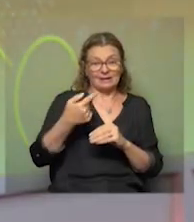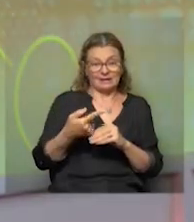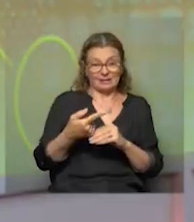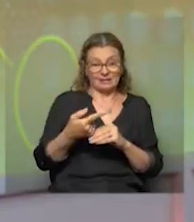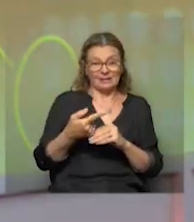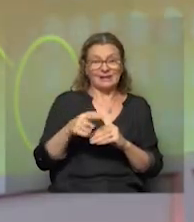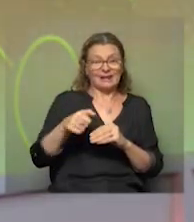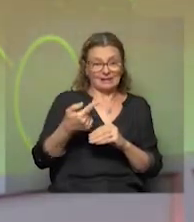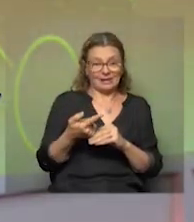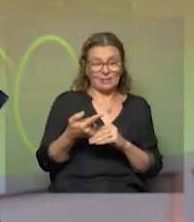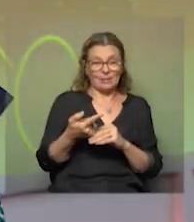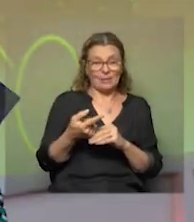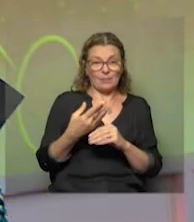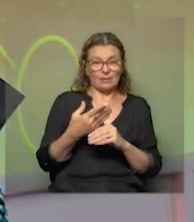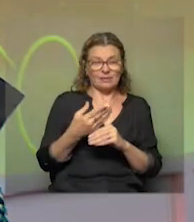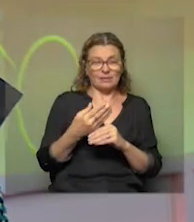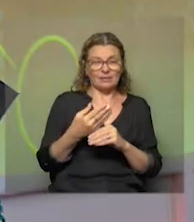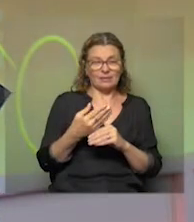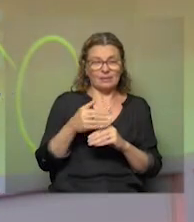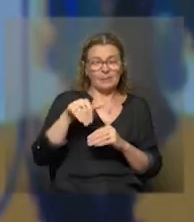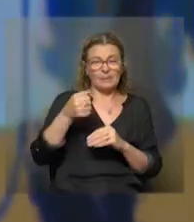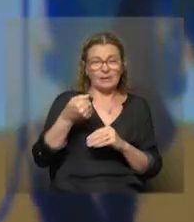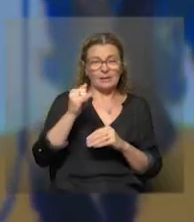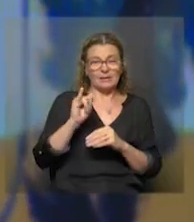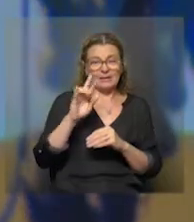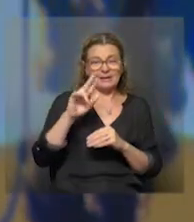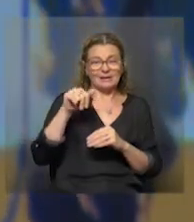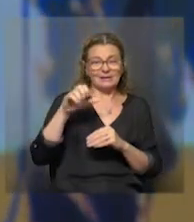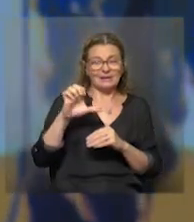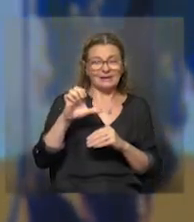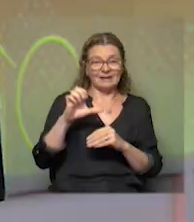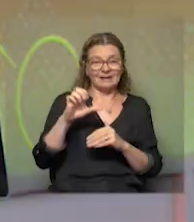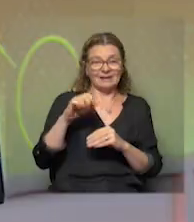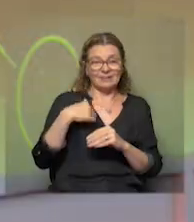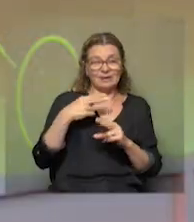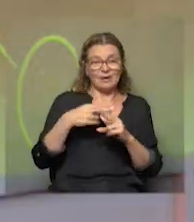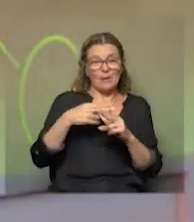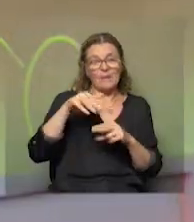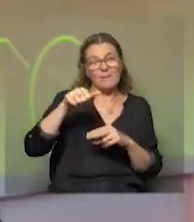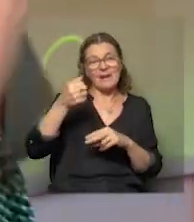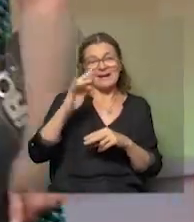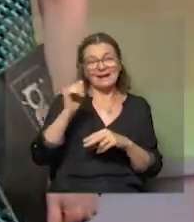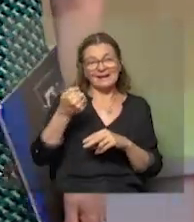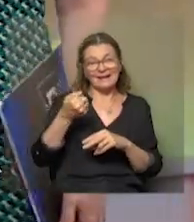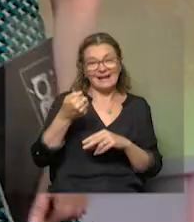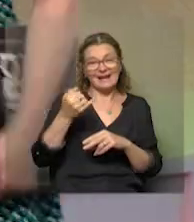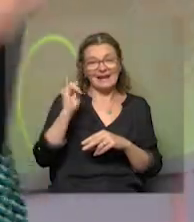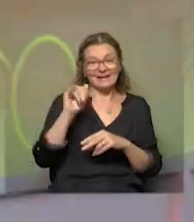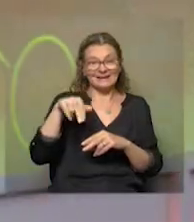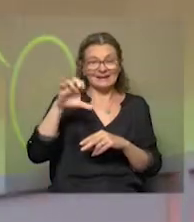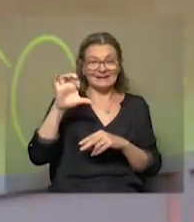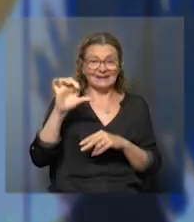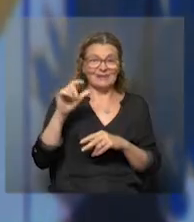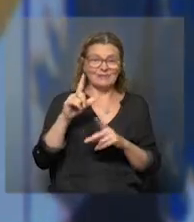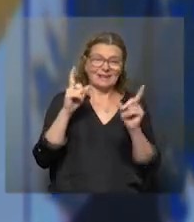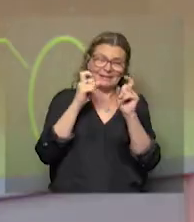Mainé. ¿Por qué Mainé? Me llamo María Inés. Uy, qué boludo. No, es sencillo. No, estaba diciendo. Yo cuando